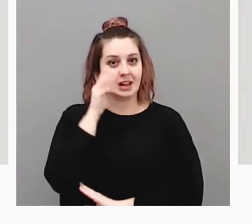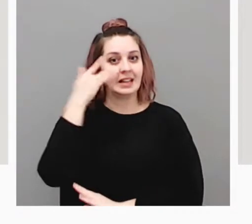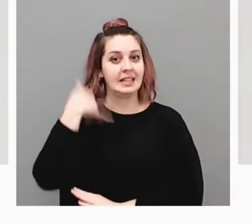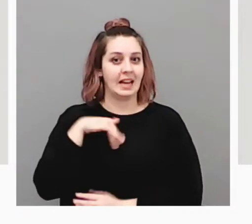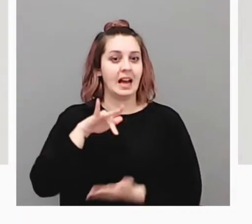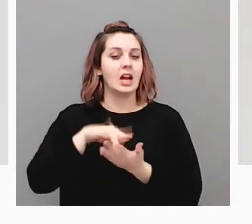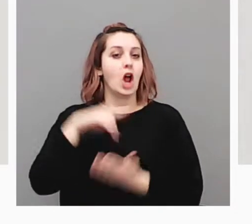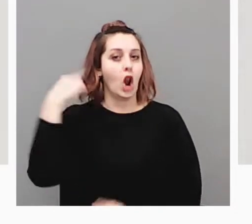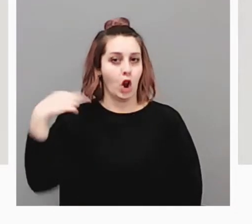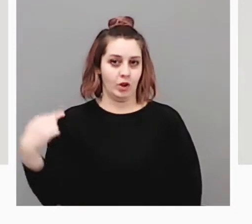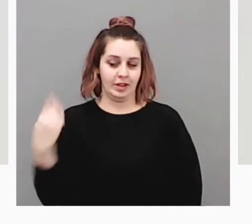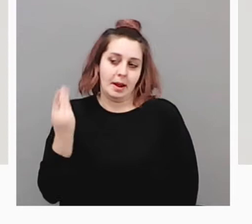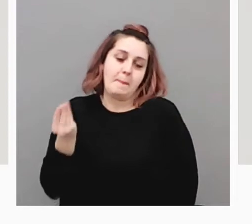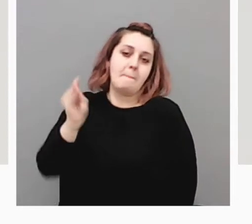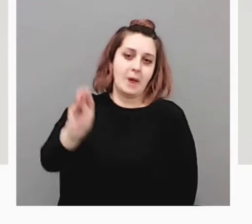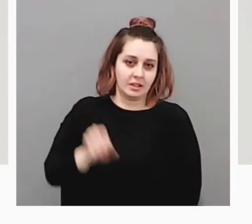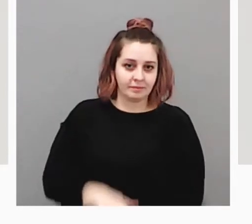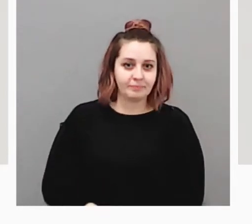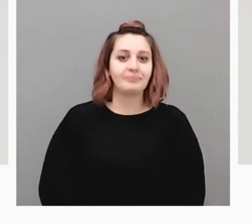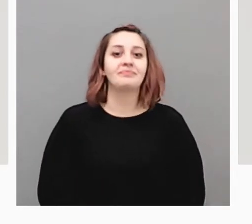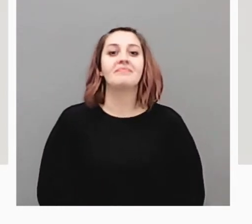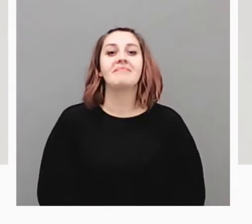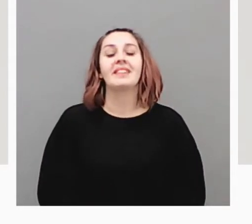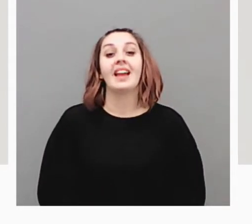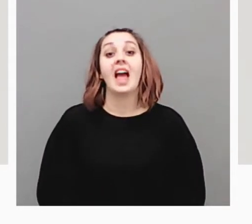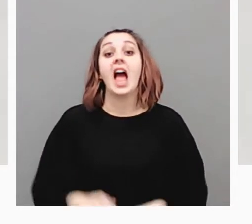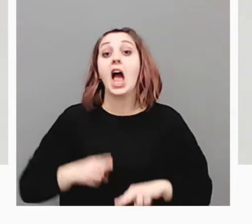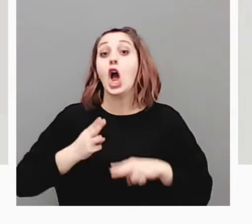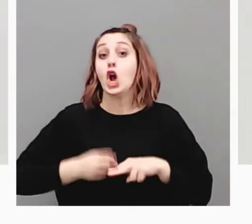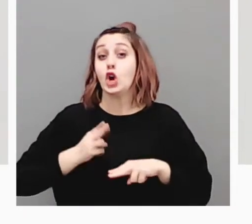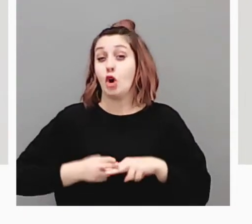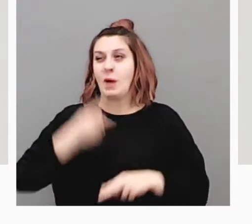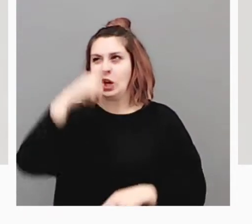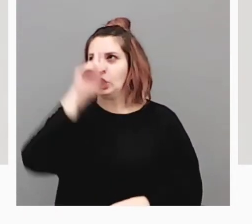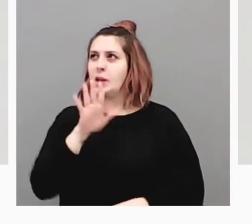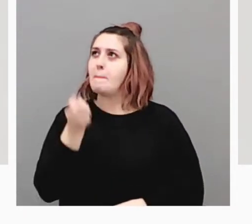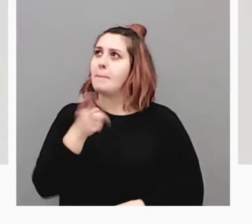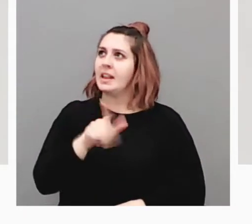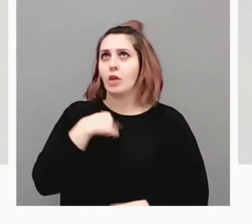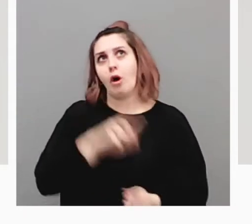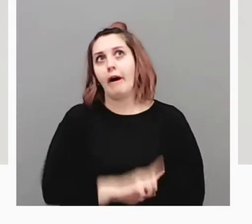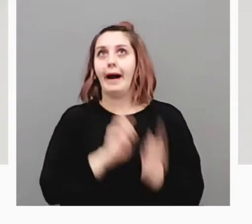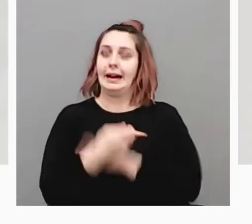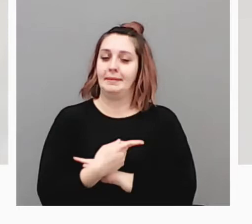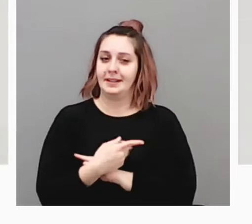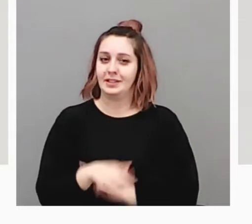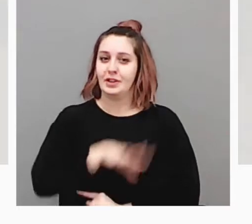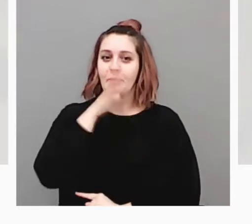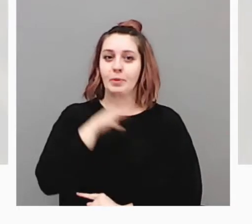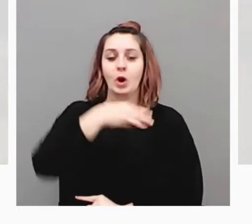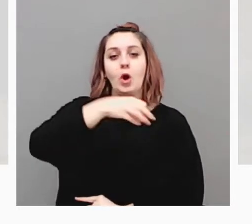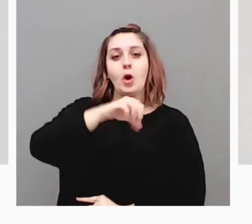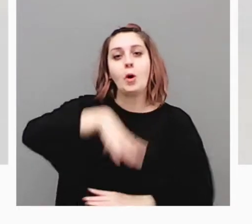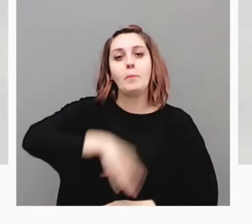Londres. En Roma tenemos un caso que no sé si decir que es similar o el caso opuesto, porque el caso de Montemartini, que